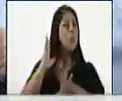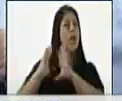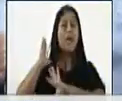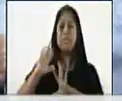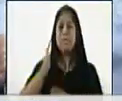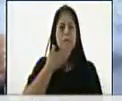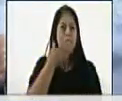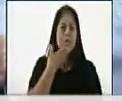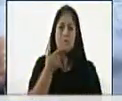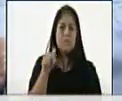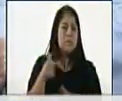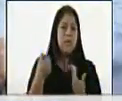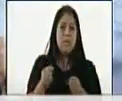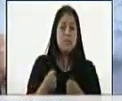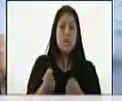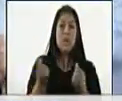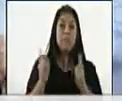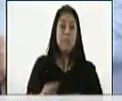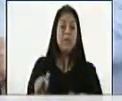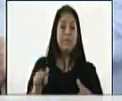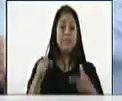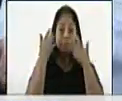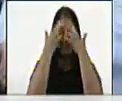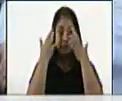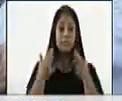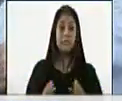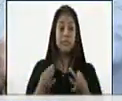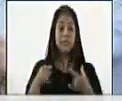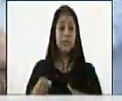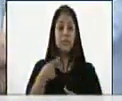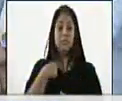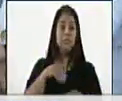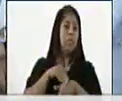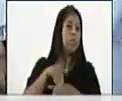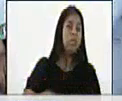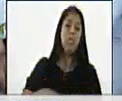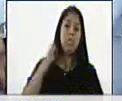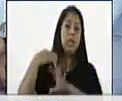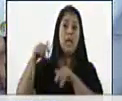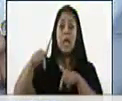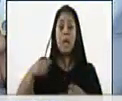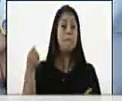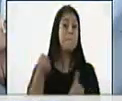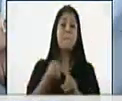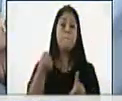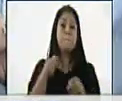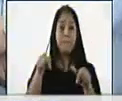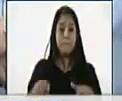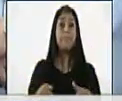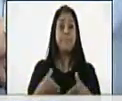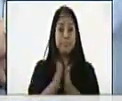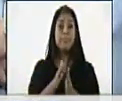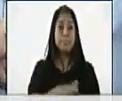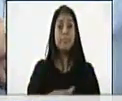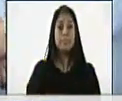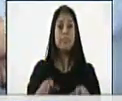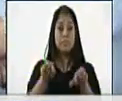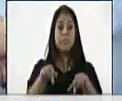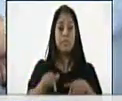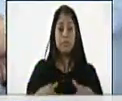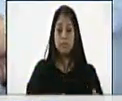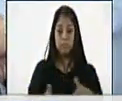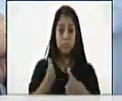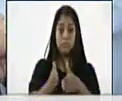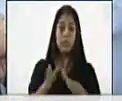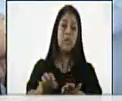años. La desidia de los gobiernos ha ocasionado muertes en este sector. Y nosotros estamos dispuestos a mejorar